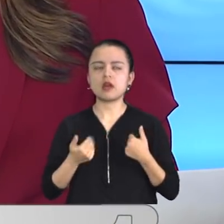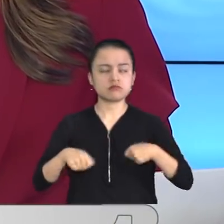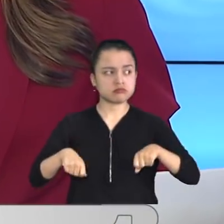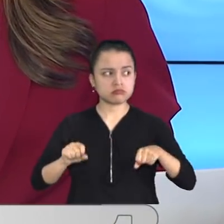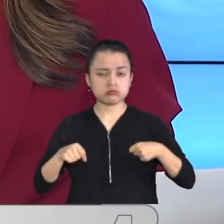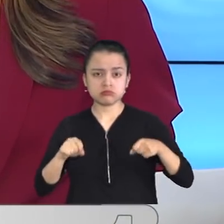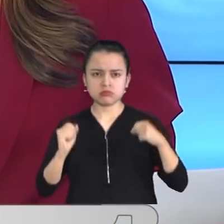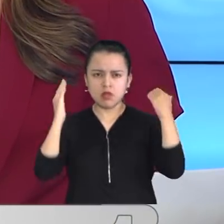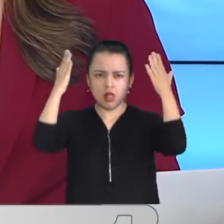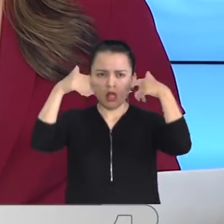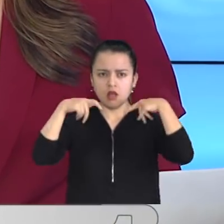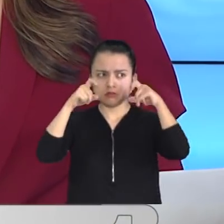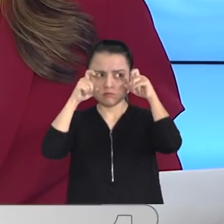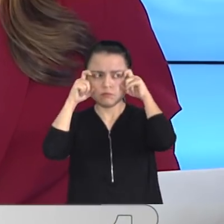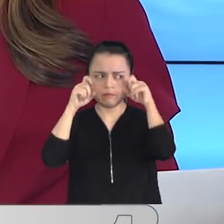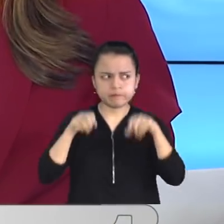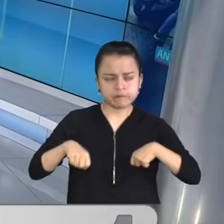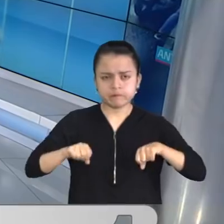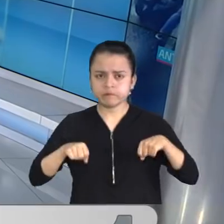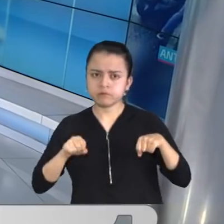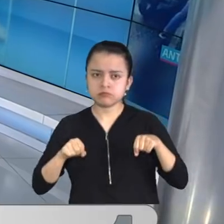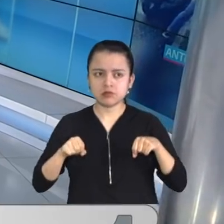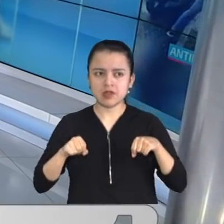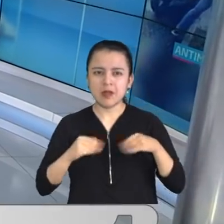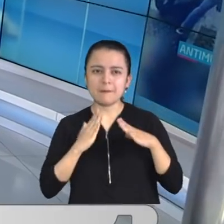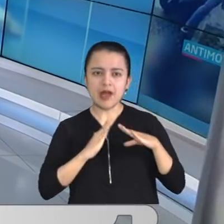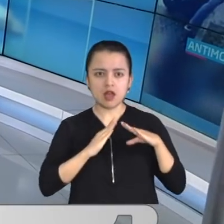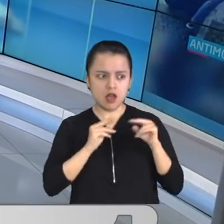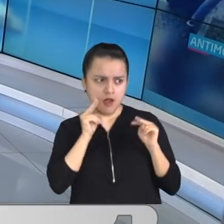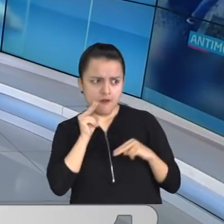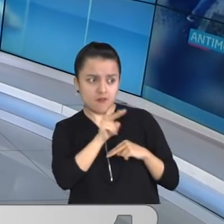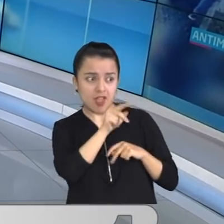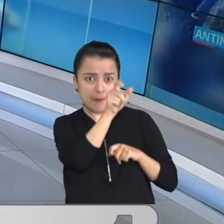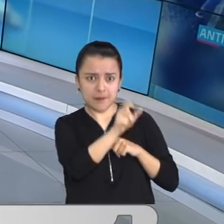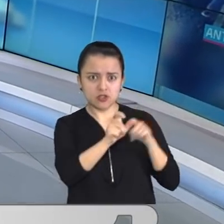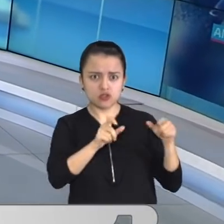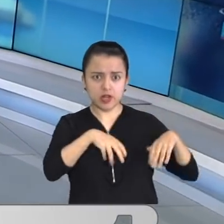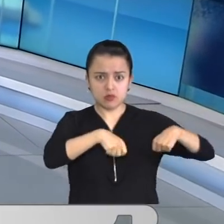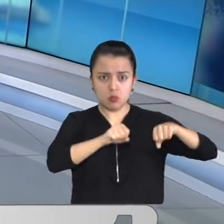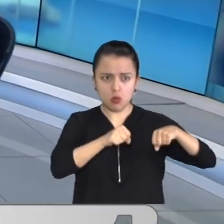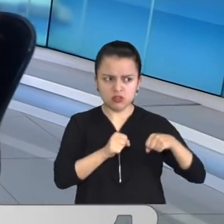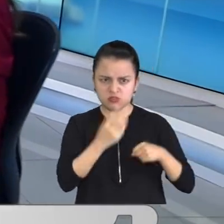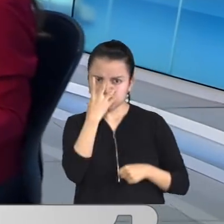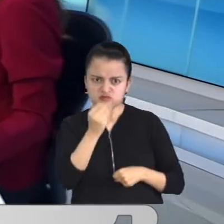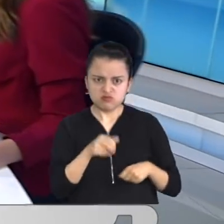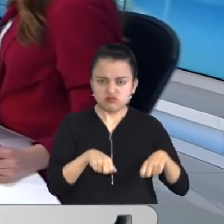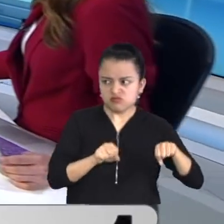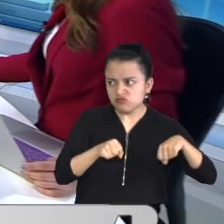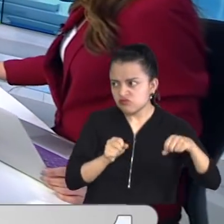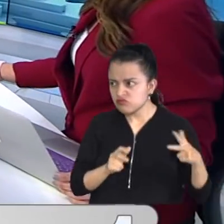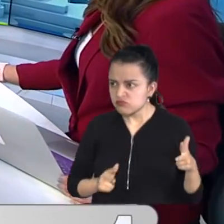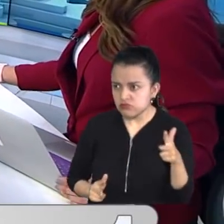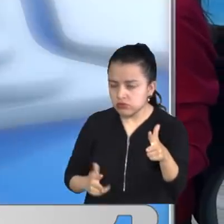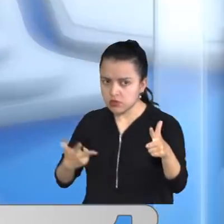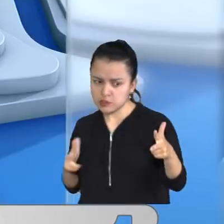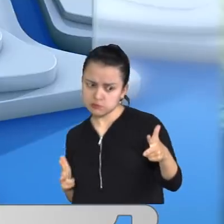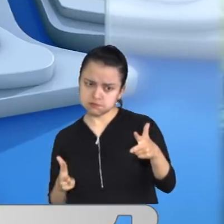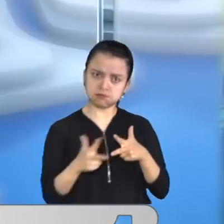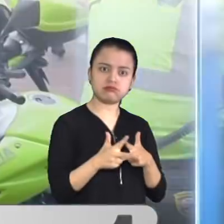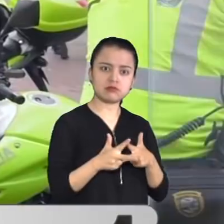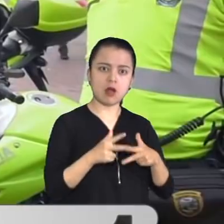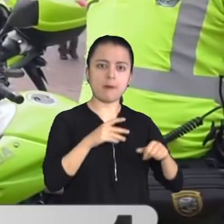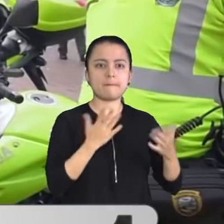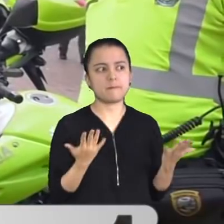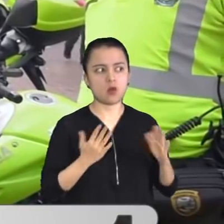denominado Antimotoladrones. Estil Vengas está en el norte de Bogotá. Stick, muy buenos días. ¿Y en qué consiste esta iniciativa?